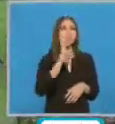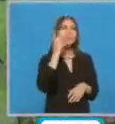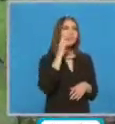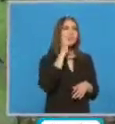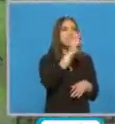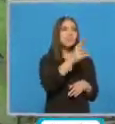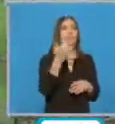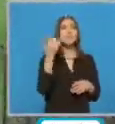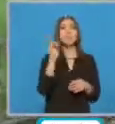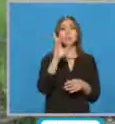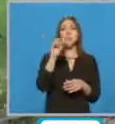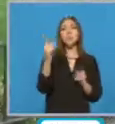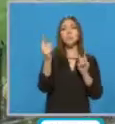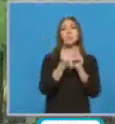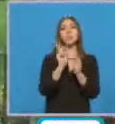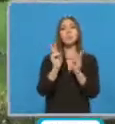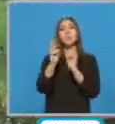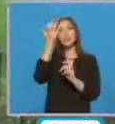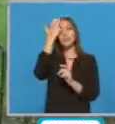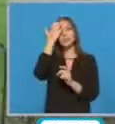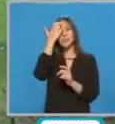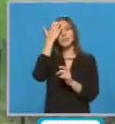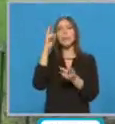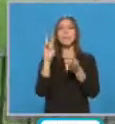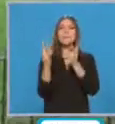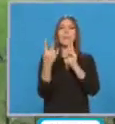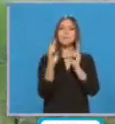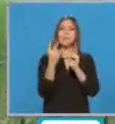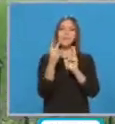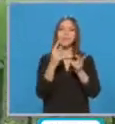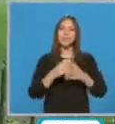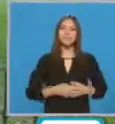si no, platique con los vecinos. ¡Ay, ay,